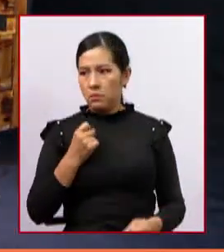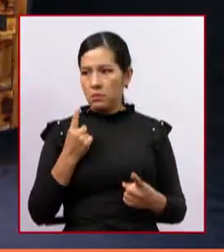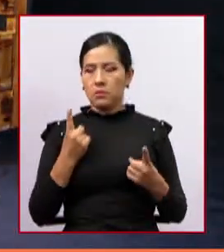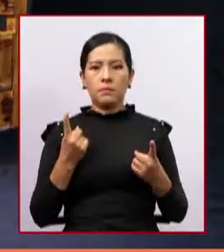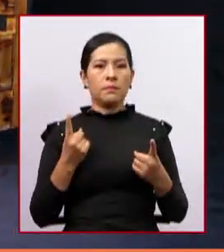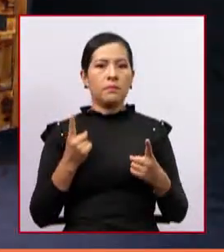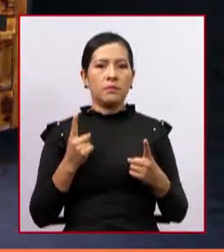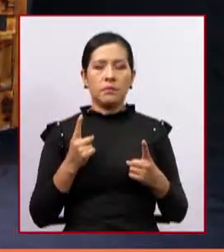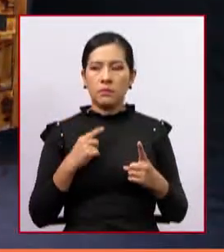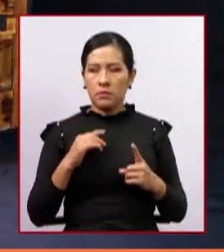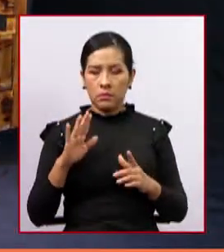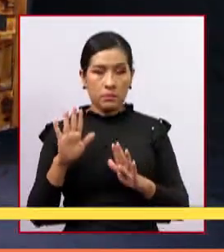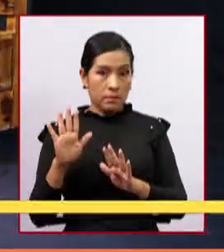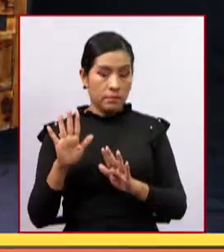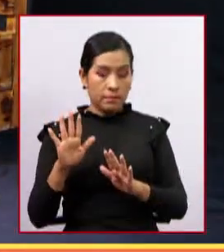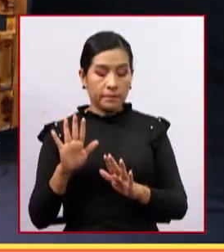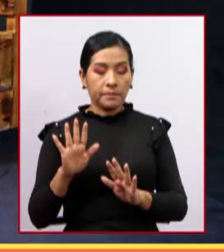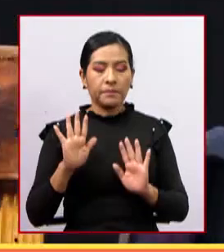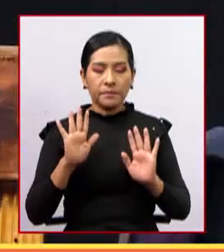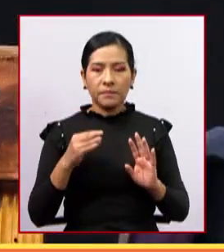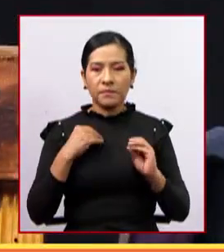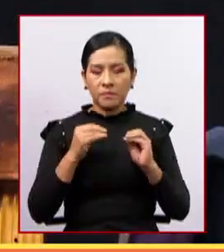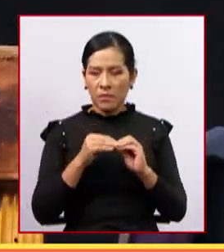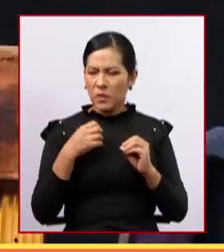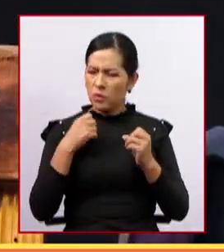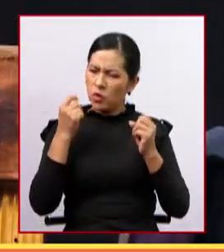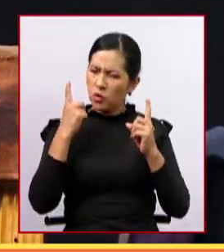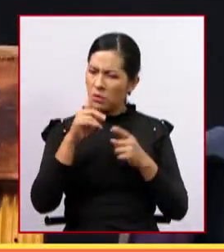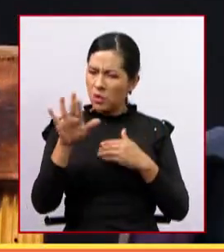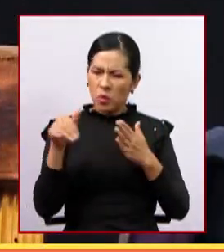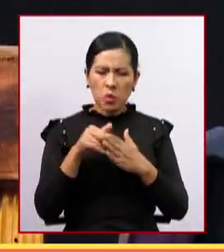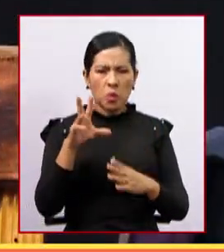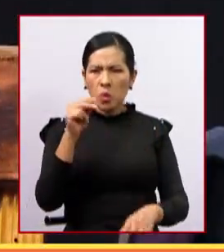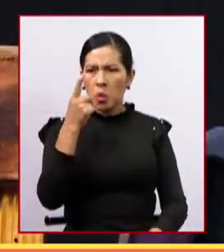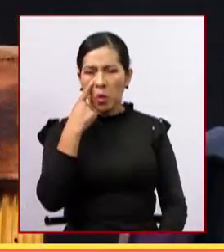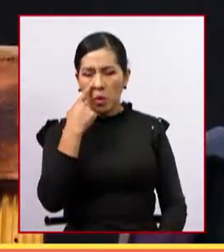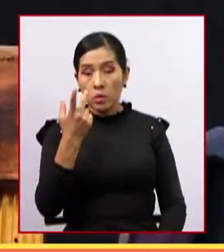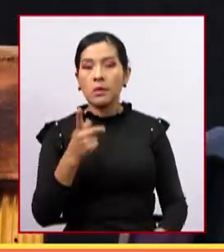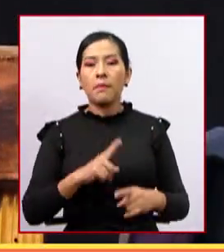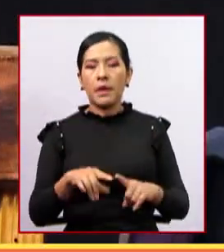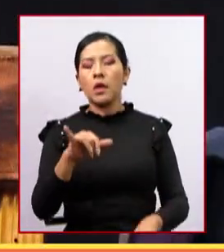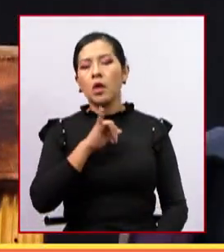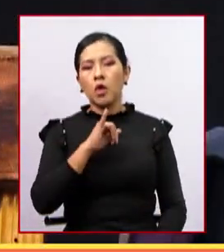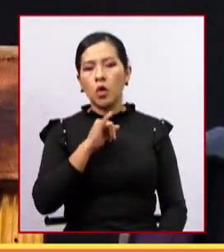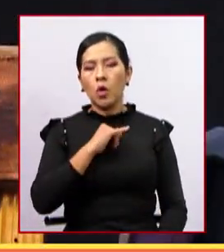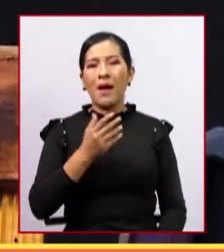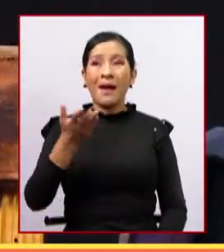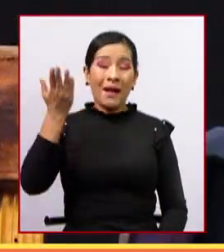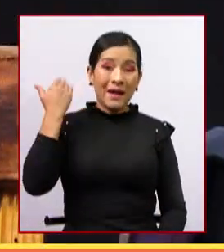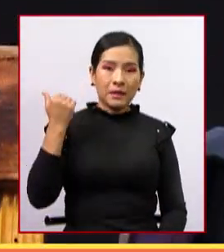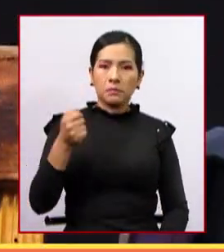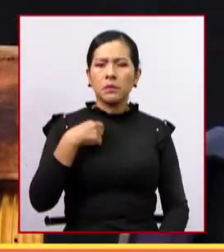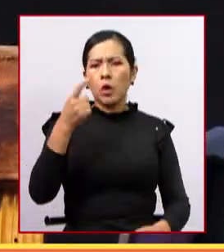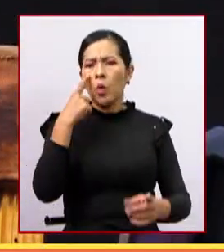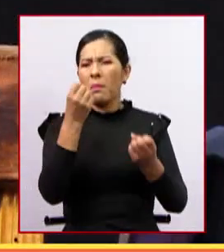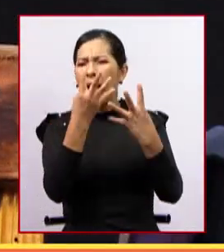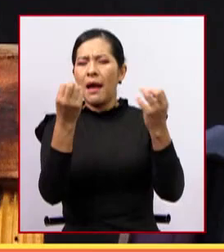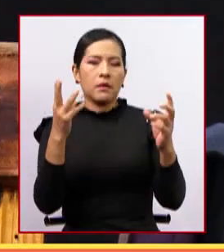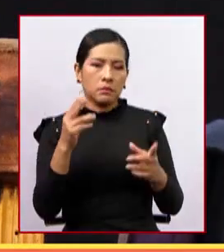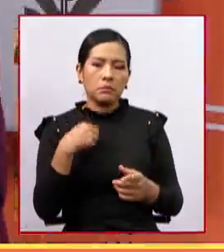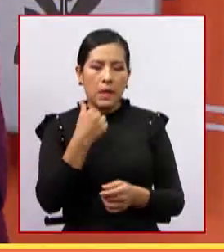No puedo creer. Y sabes, yo no conocía tantas en ese momento y yo les decía,